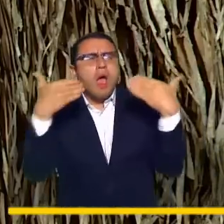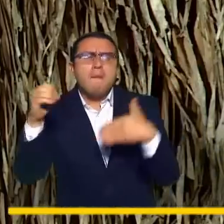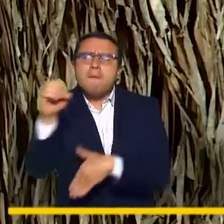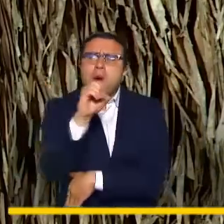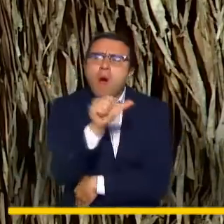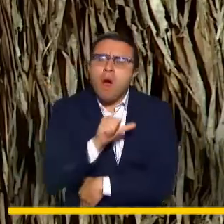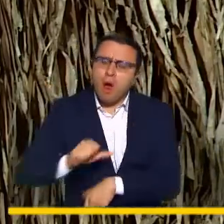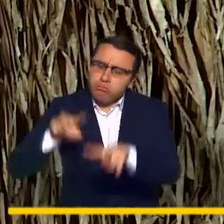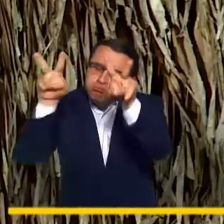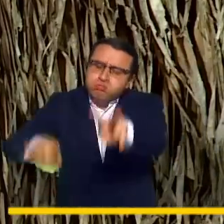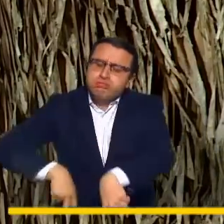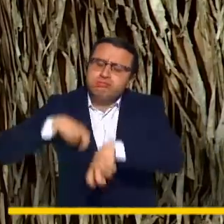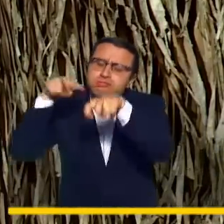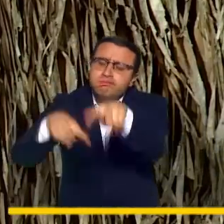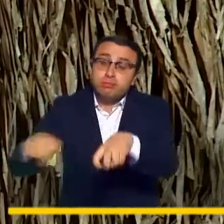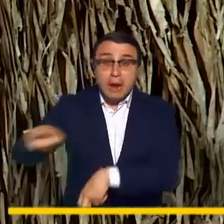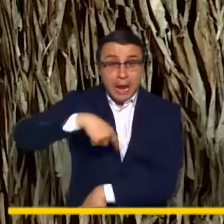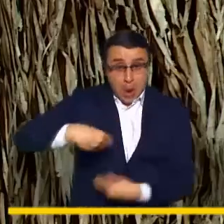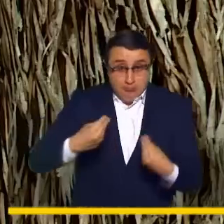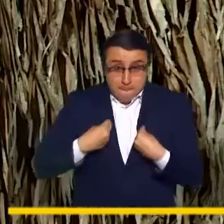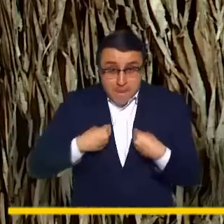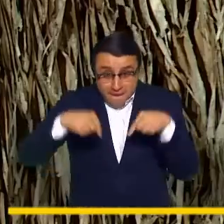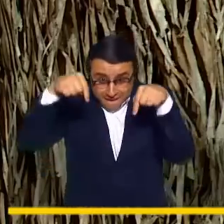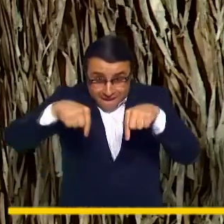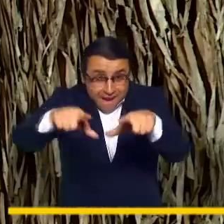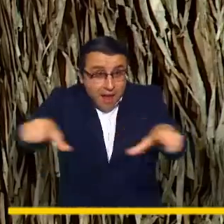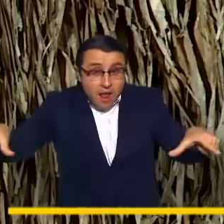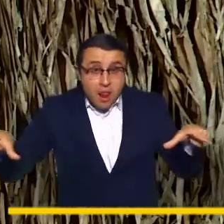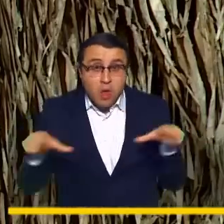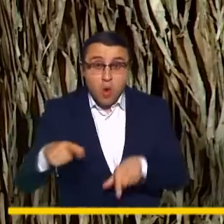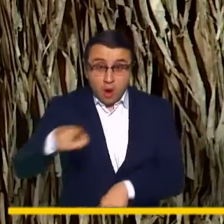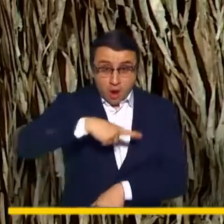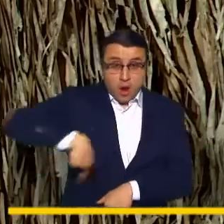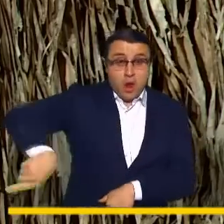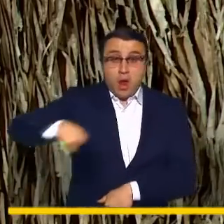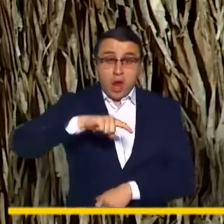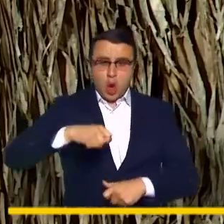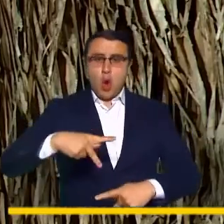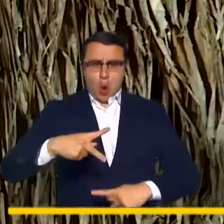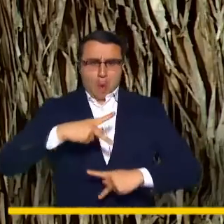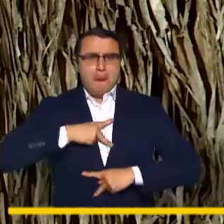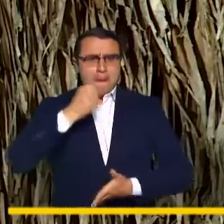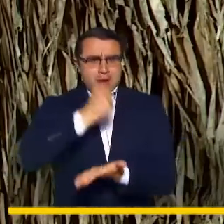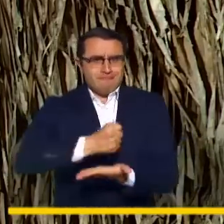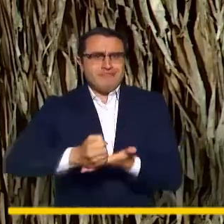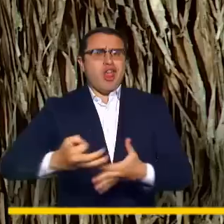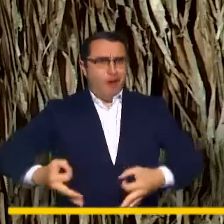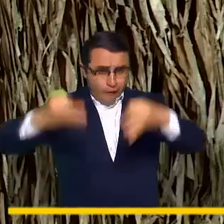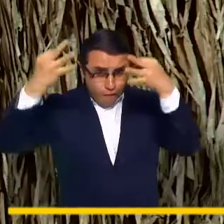que vivían en este punto tenían seguridad jurídica sobre su tierra,